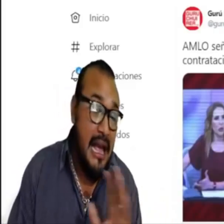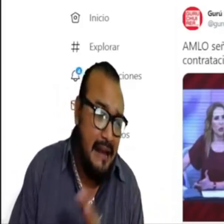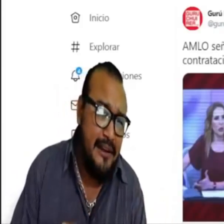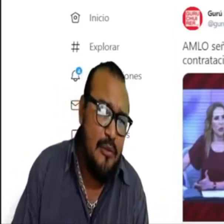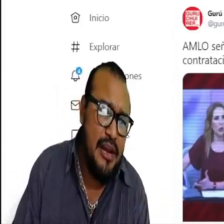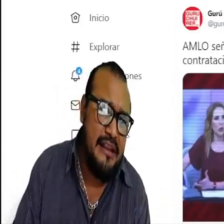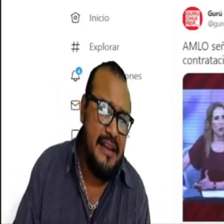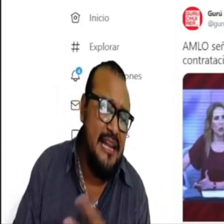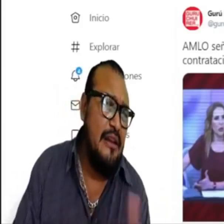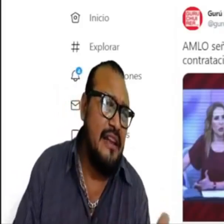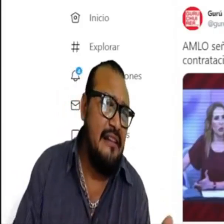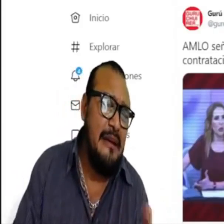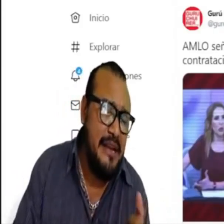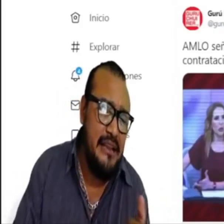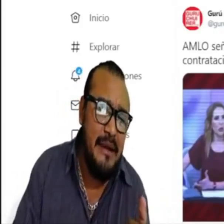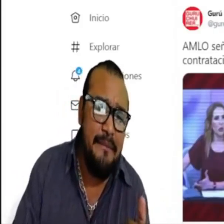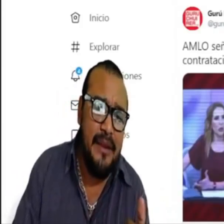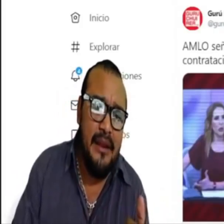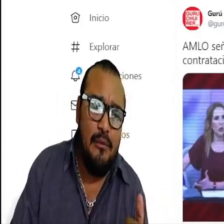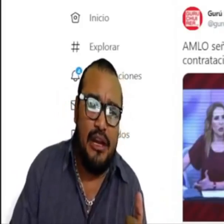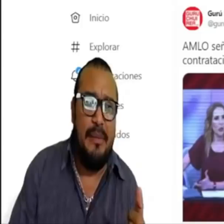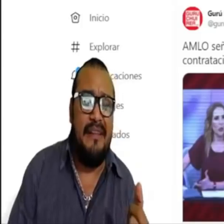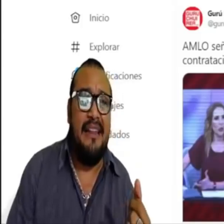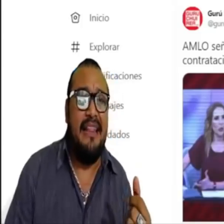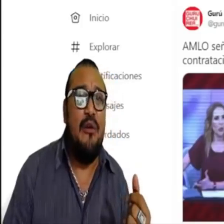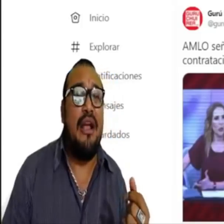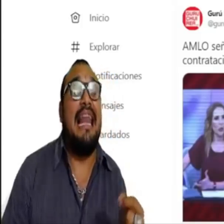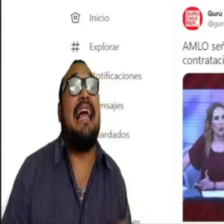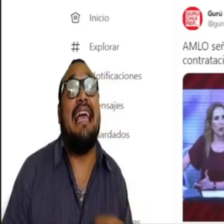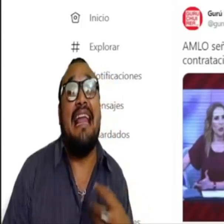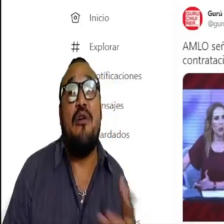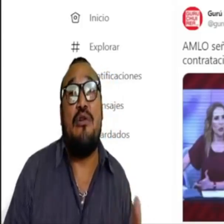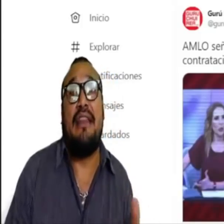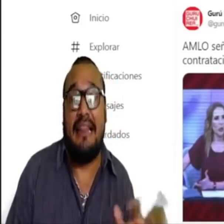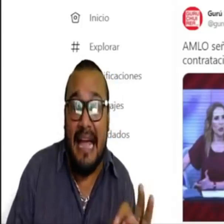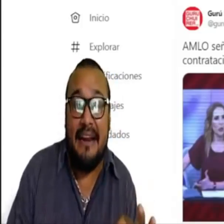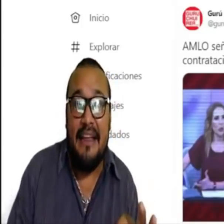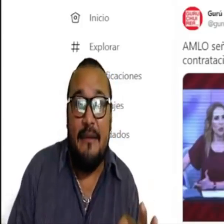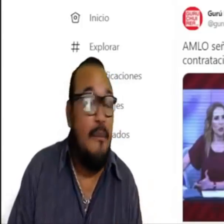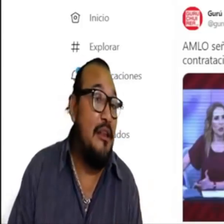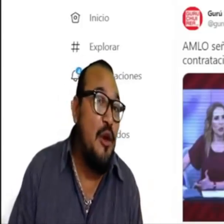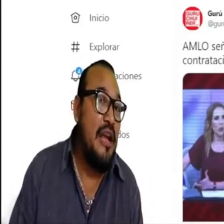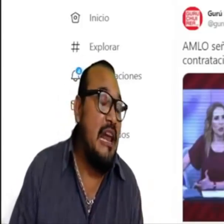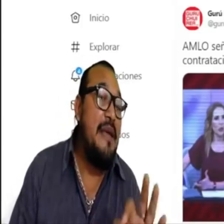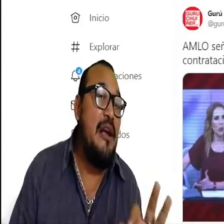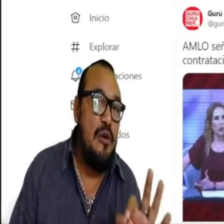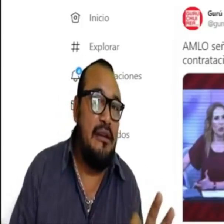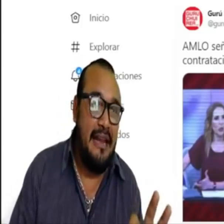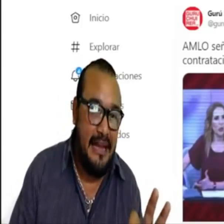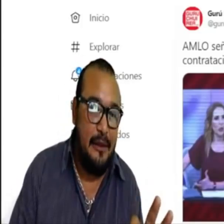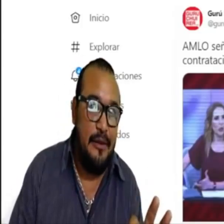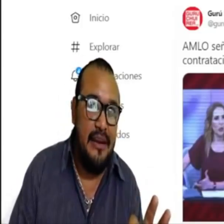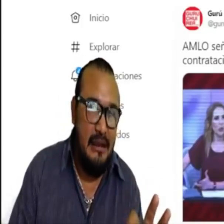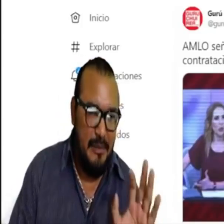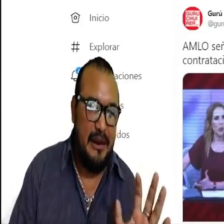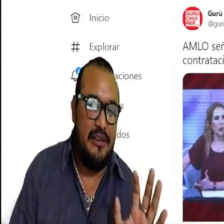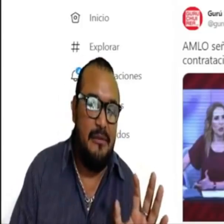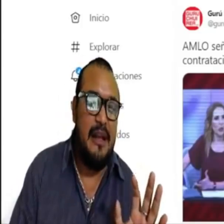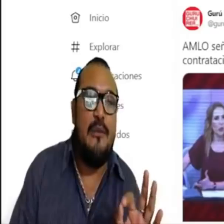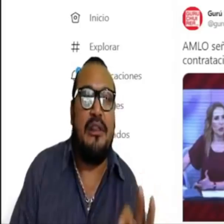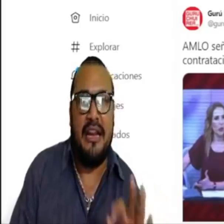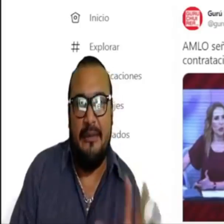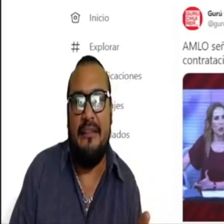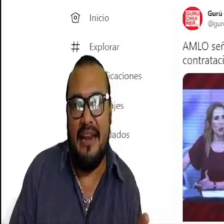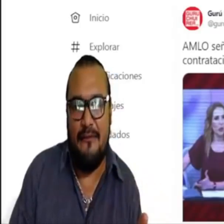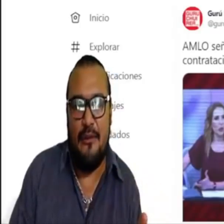cierto así como horitas saliendo a hacerse la víctima cuando el presidente dijo que la querían contratar más no que la habían contratado lados para que